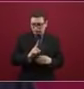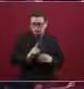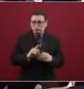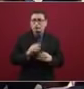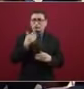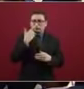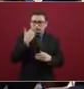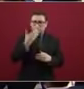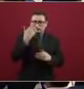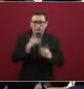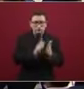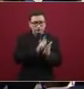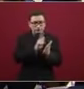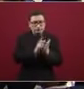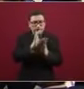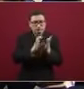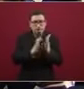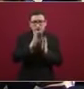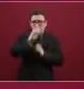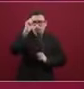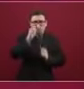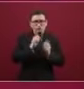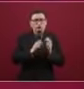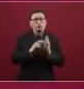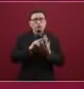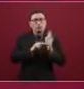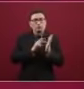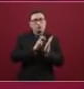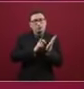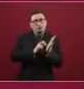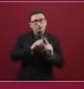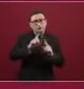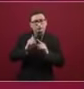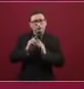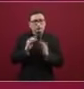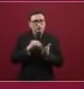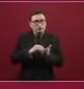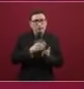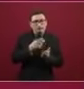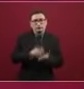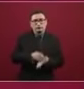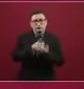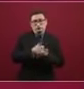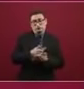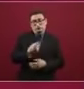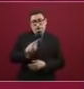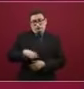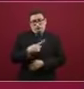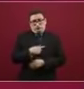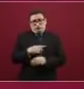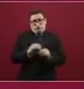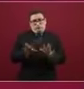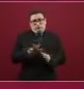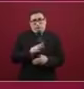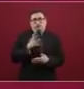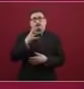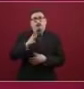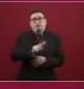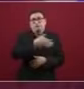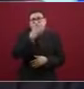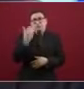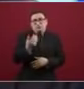reforma constitucional. Así es que, sin poder anticipar por razones obvias, ni